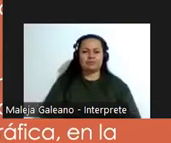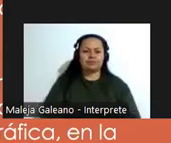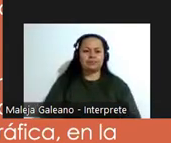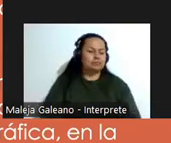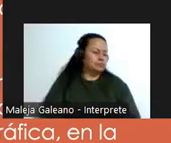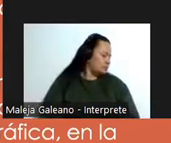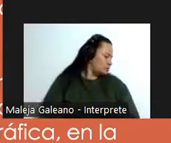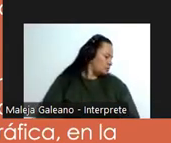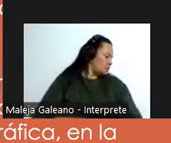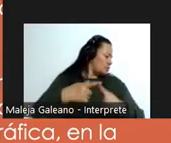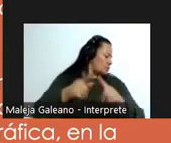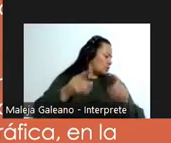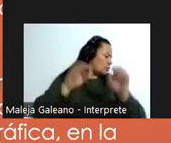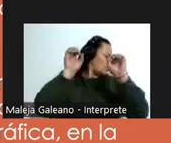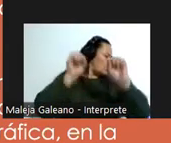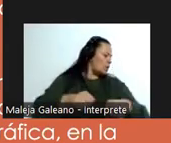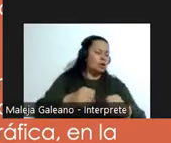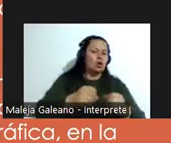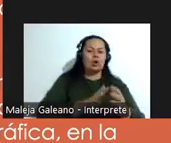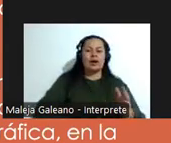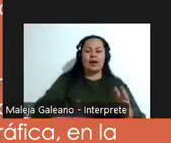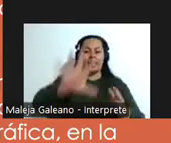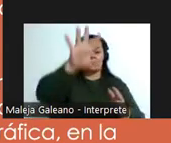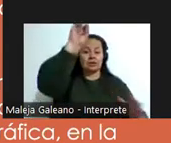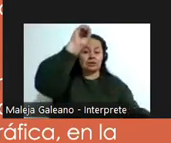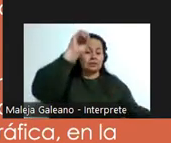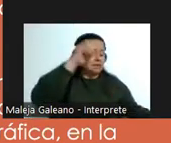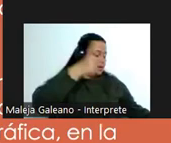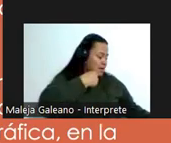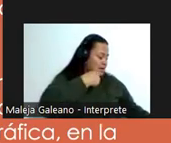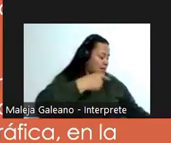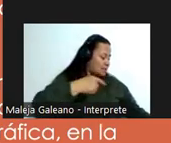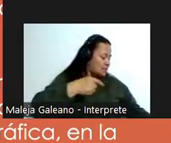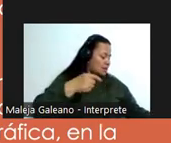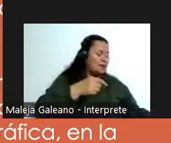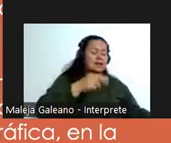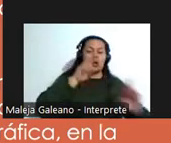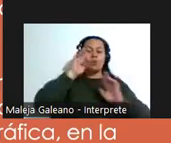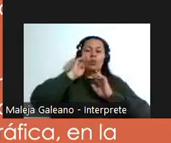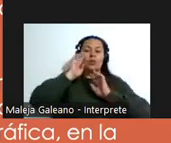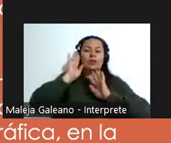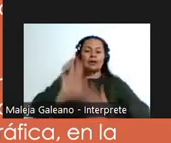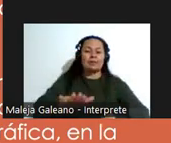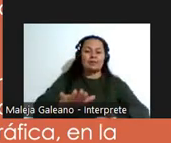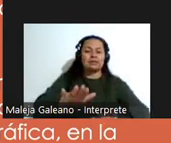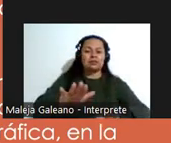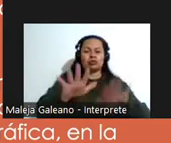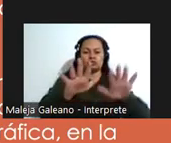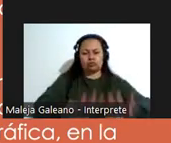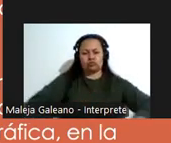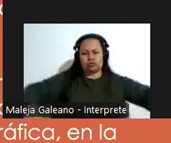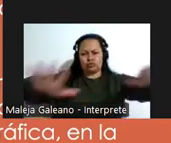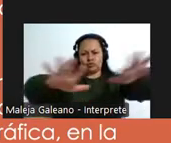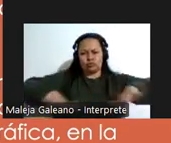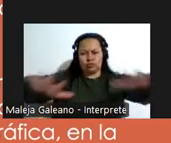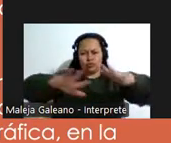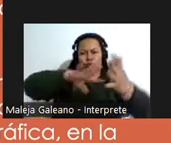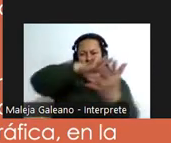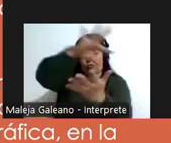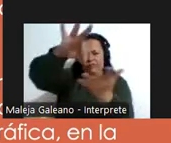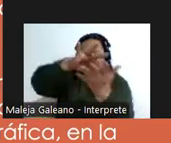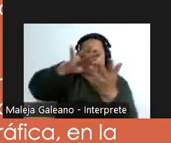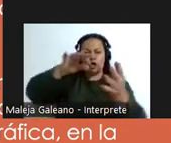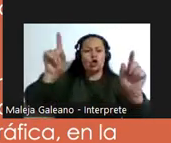Pero bueno, digamos, cartografía es un lenguaje de representación, ¿no? De un espacio geográfico. O es un lenguaje